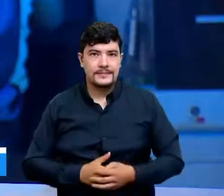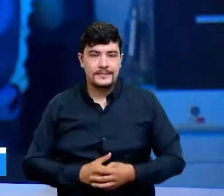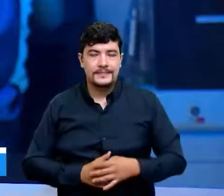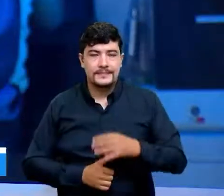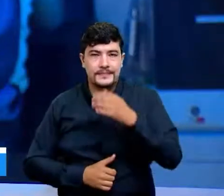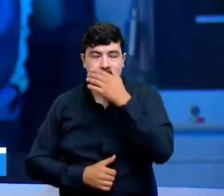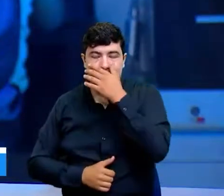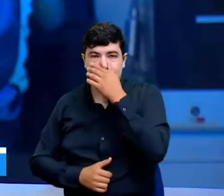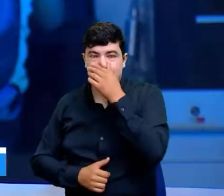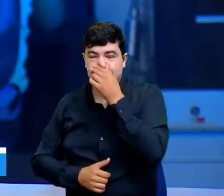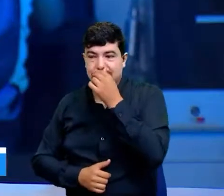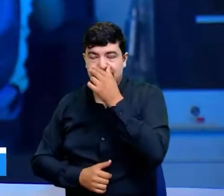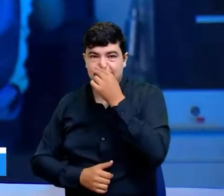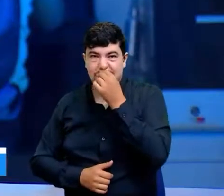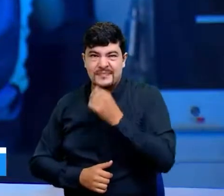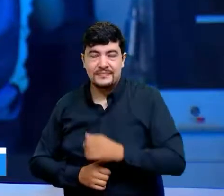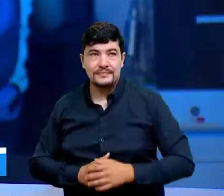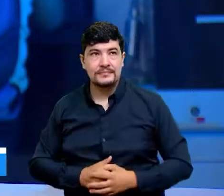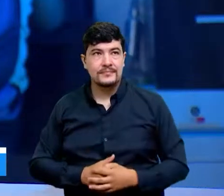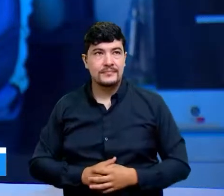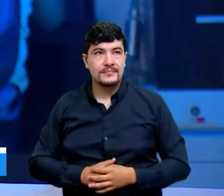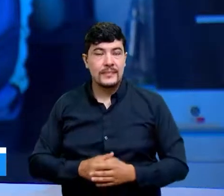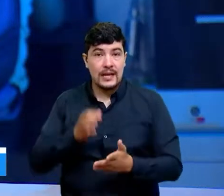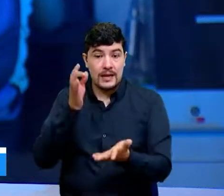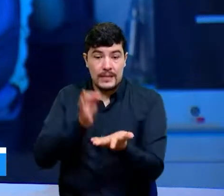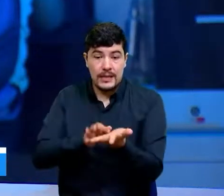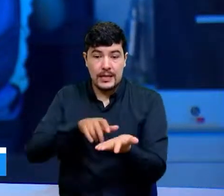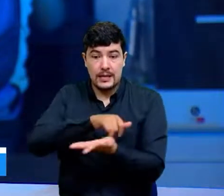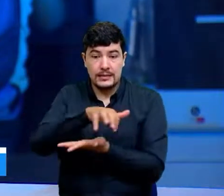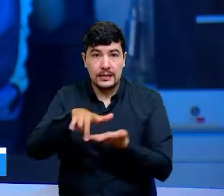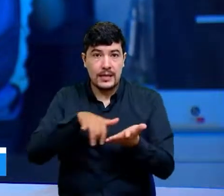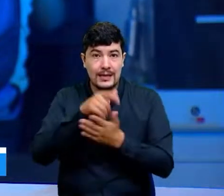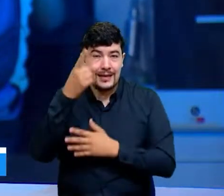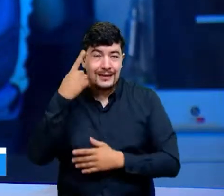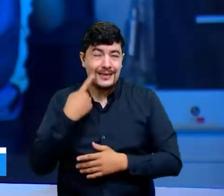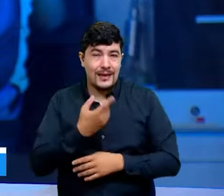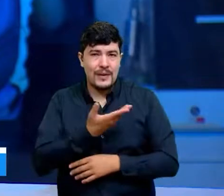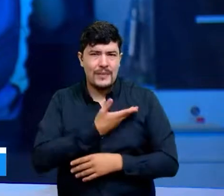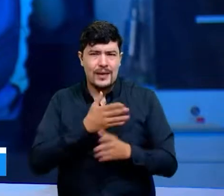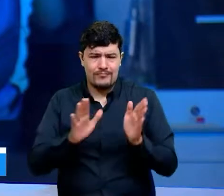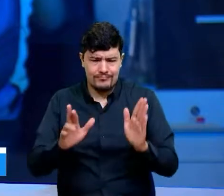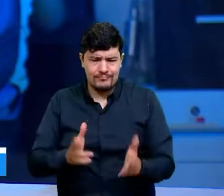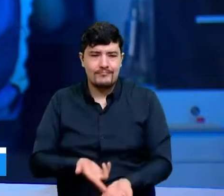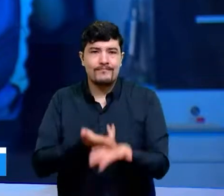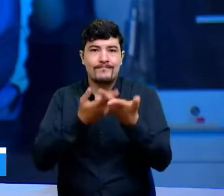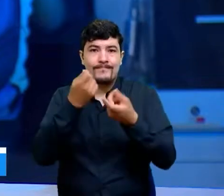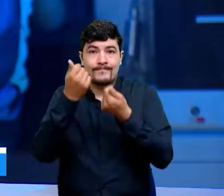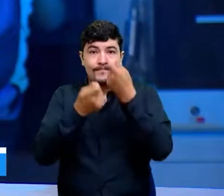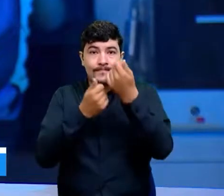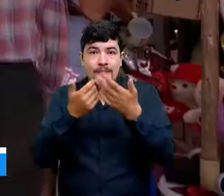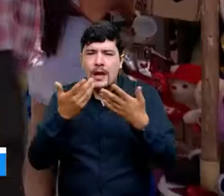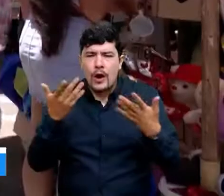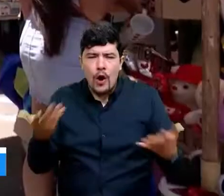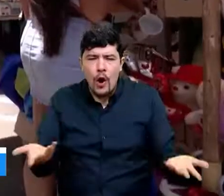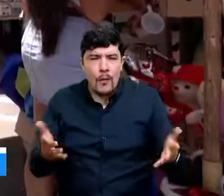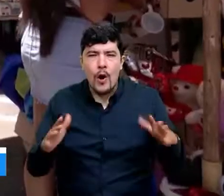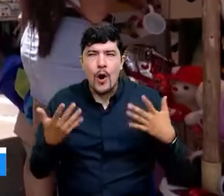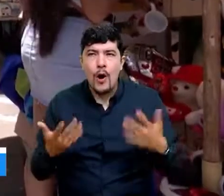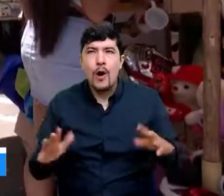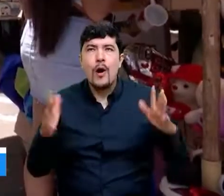Cambiando de tema, se reactivó la economía en la capital santandereana en el Día de la Madre. De esta manera lo celebraron.